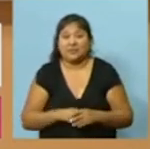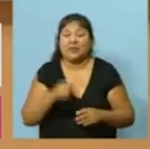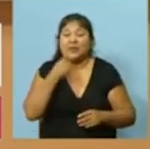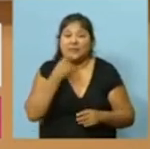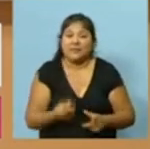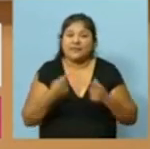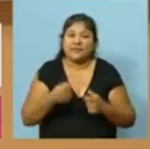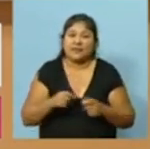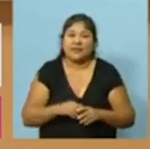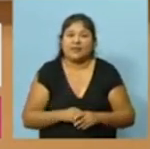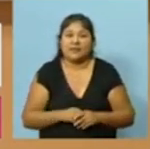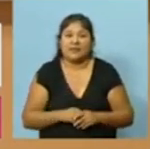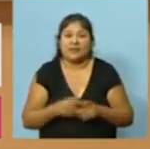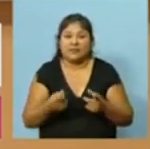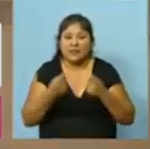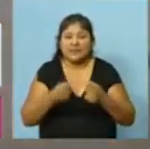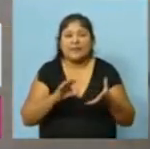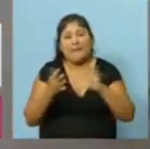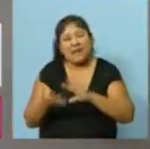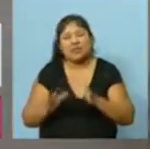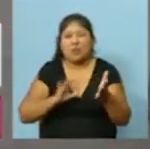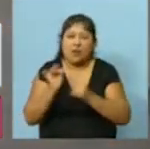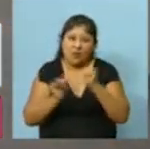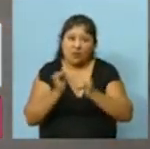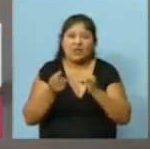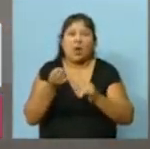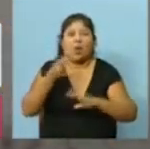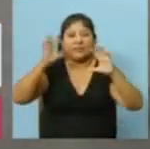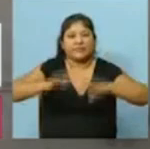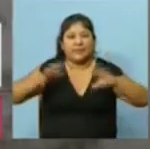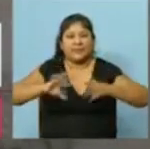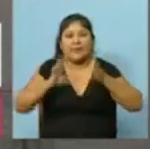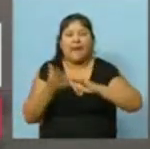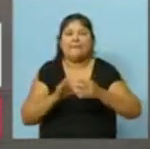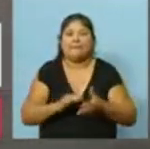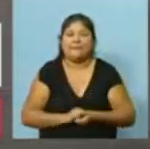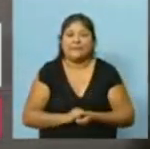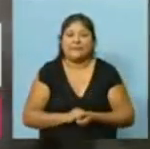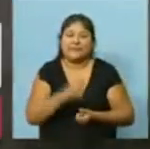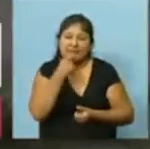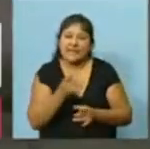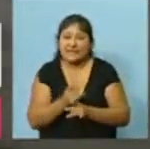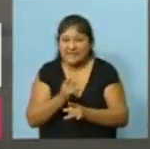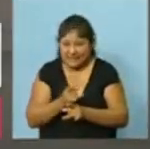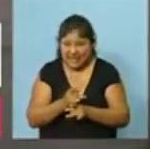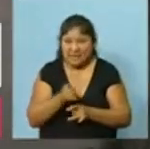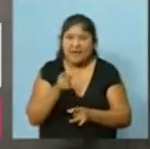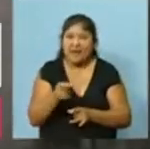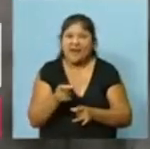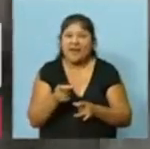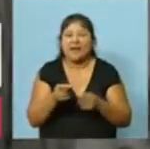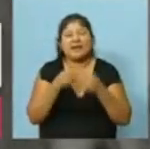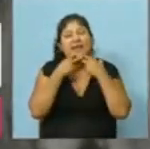evento todavía poder decirle aproximadamente cuántos milímetros marca yo siempre aproximadamente como siempre coordinador civil